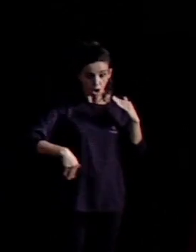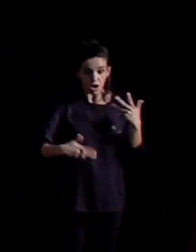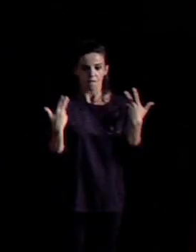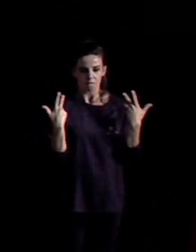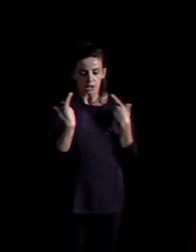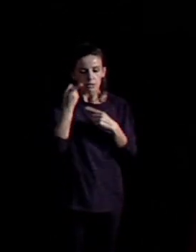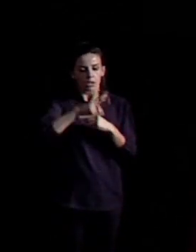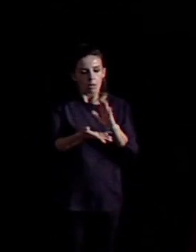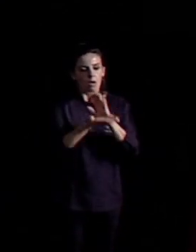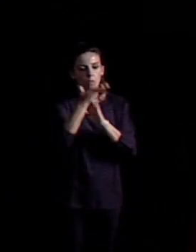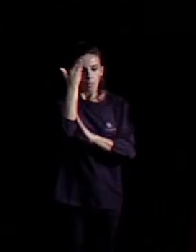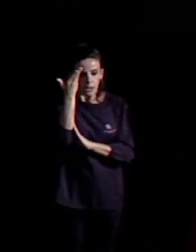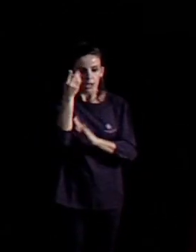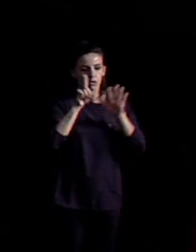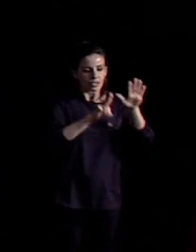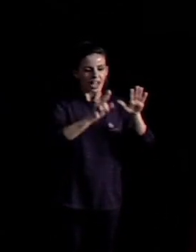6,7%.